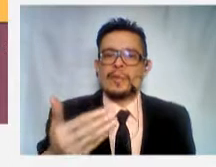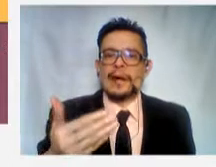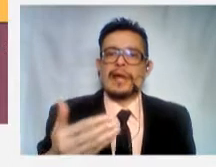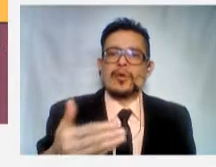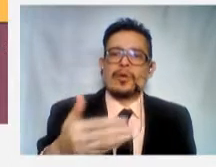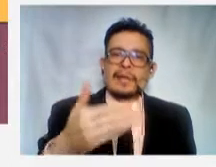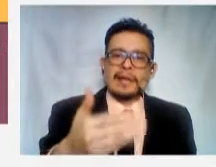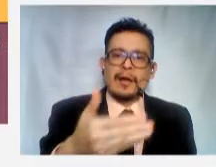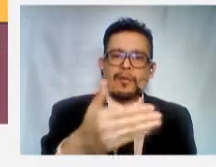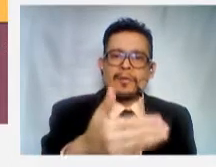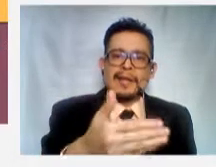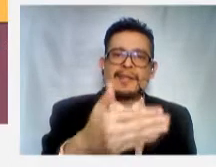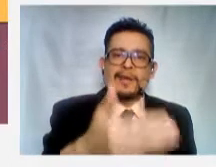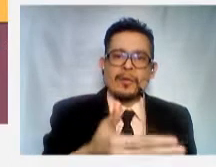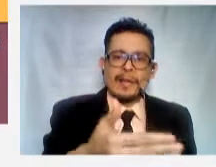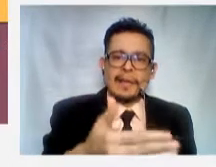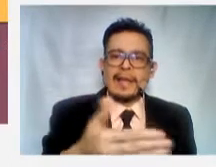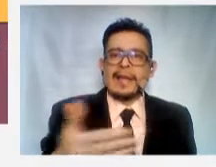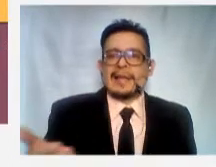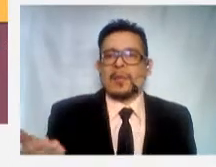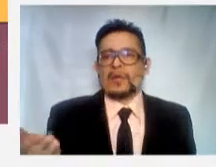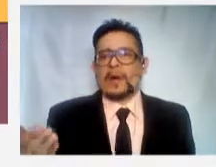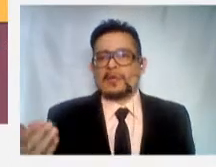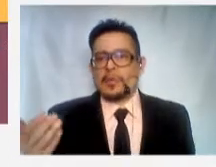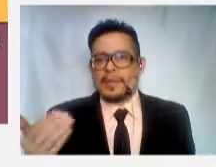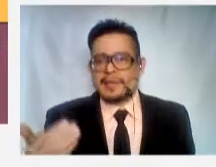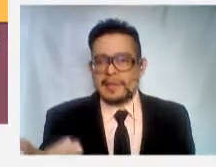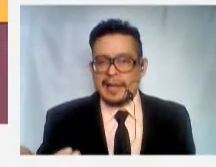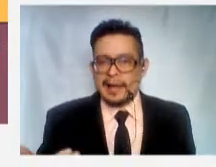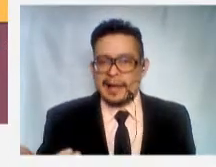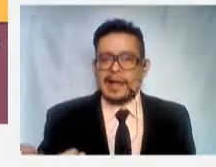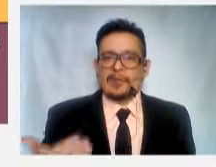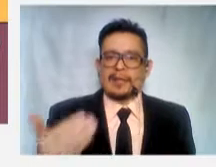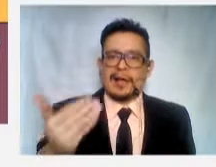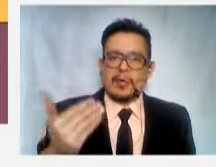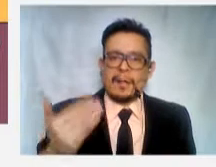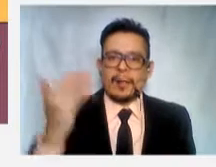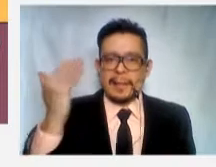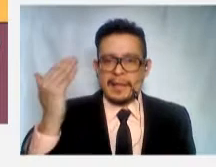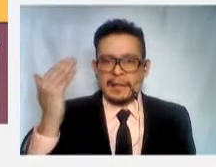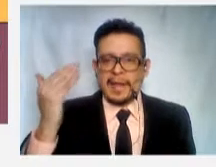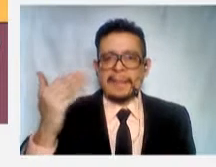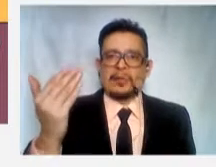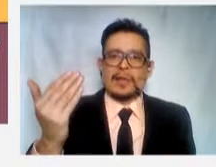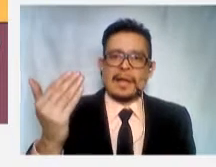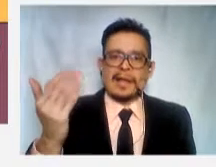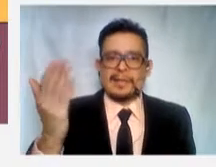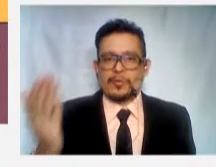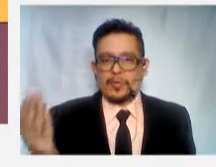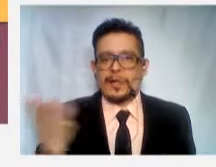reproductiva con libertad confianza y seguridad de acuerdo a su vivencia interna asociada al cuerpo la mente la